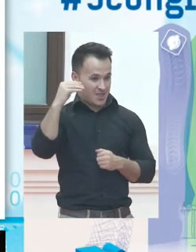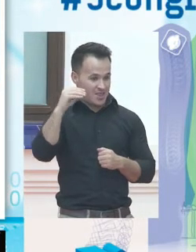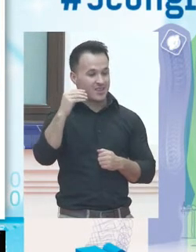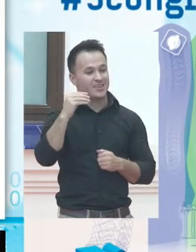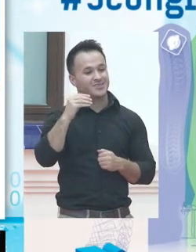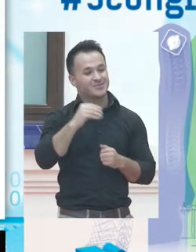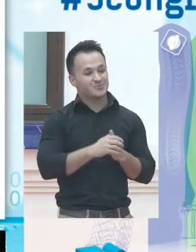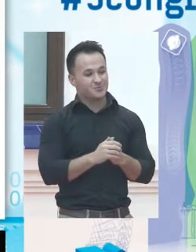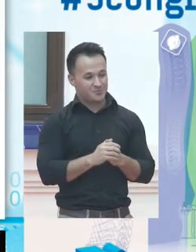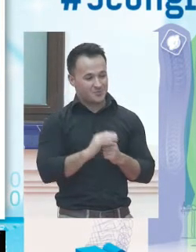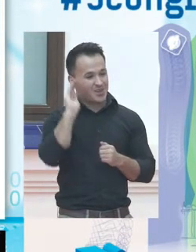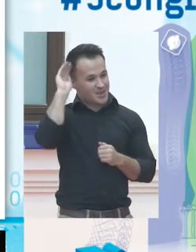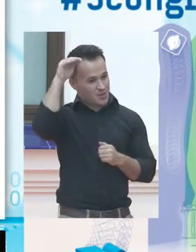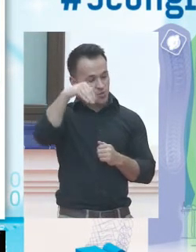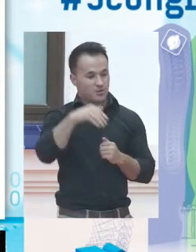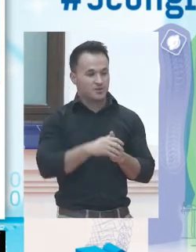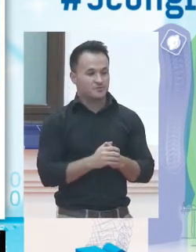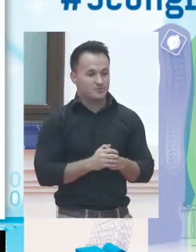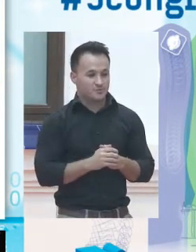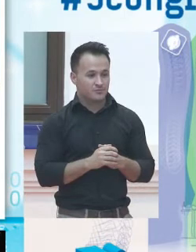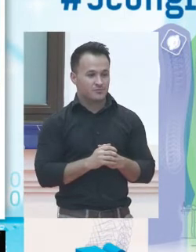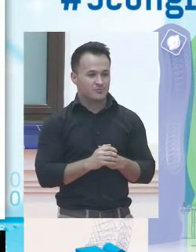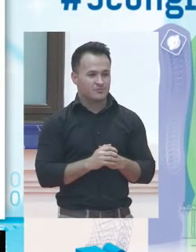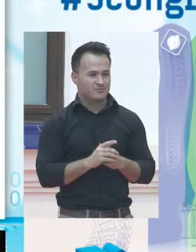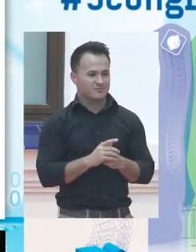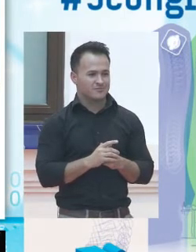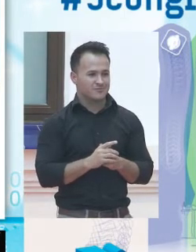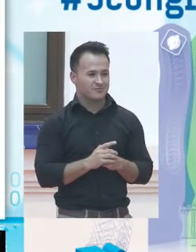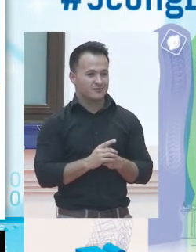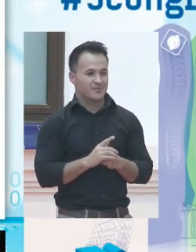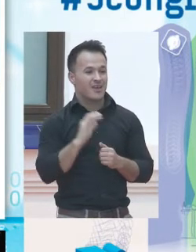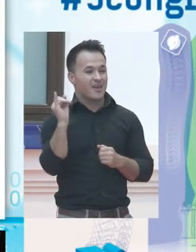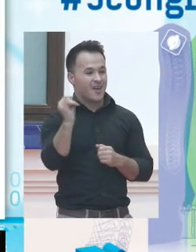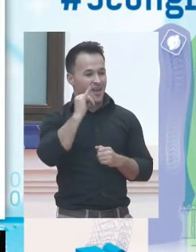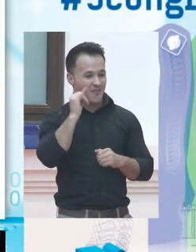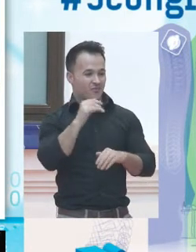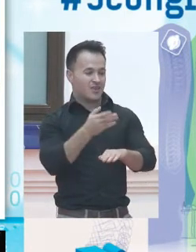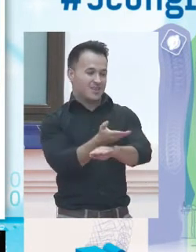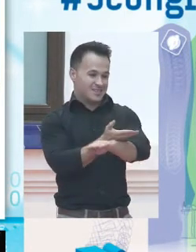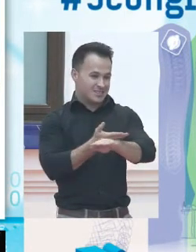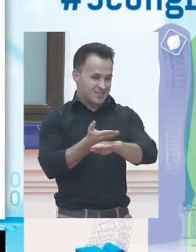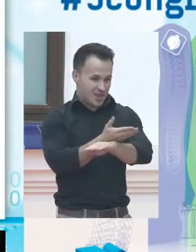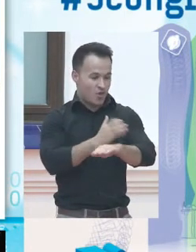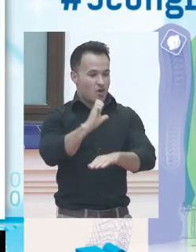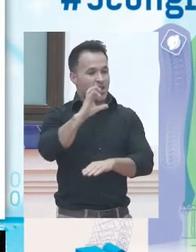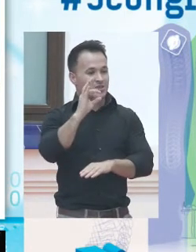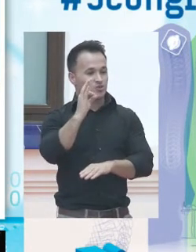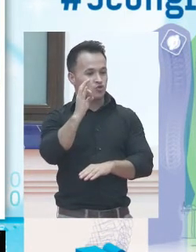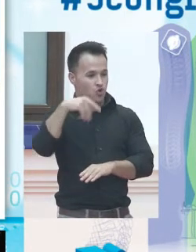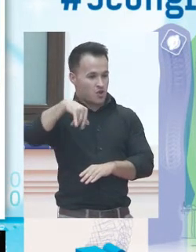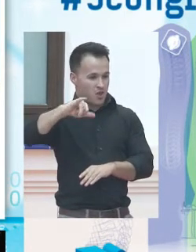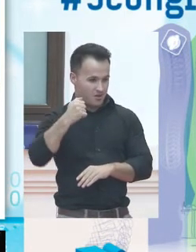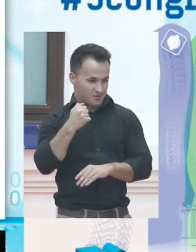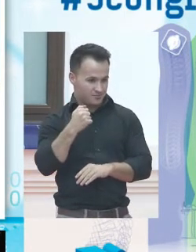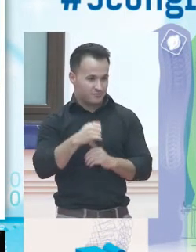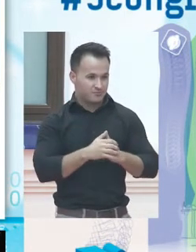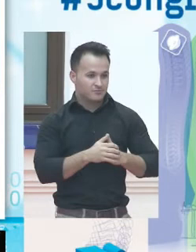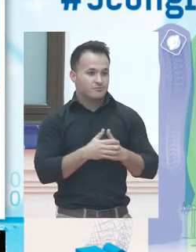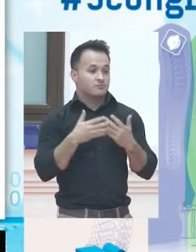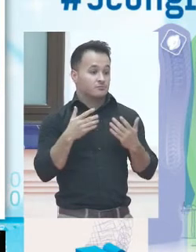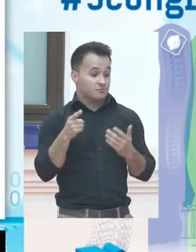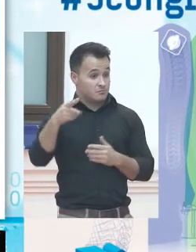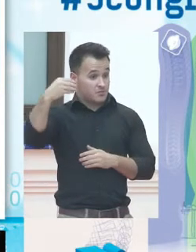de Estonia, no un ministro, no un técnico, el jefe del Estado de Estonia, si fuera de España sería el rey Felipe, en este